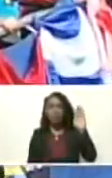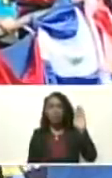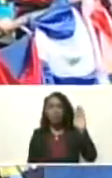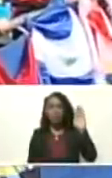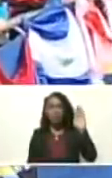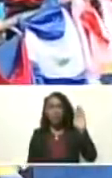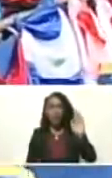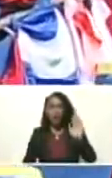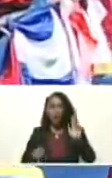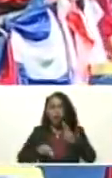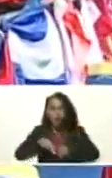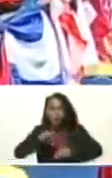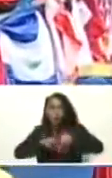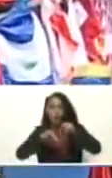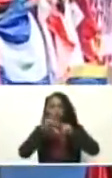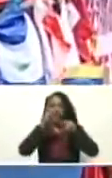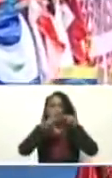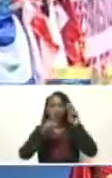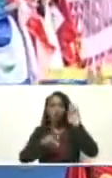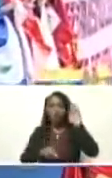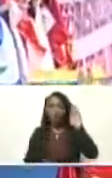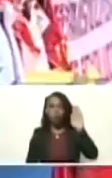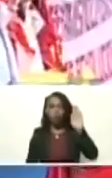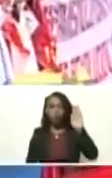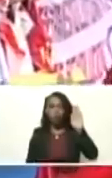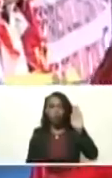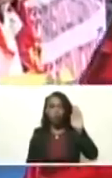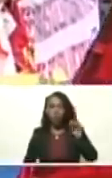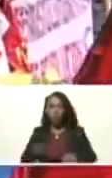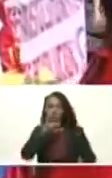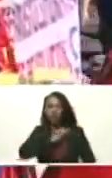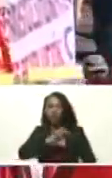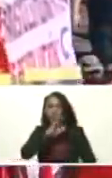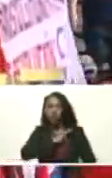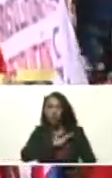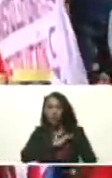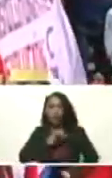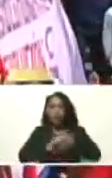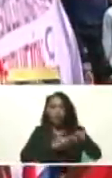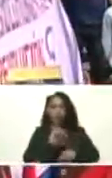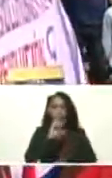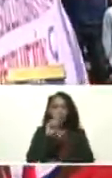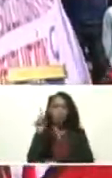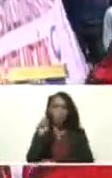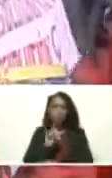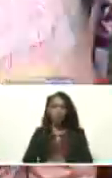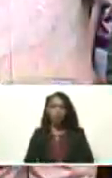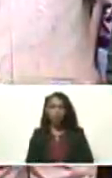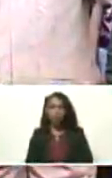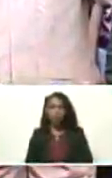por la construcción del socialismo del siglo XXI.